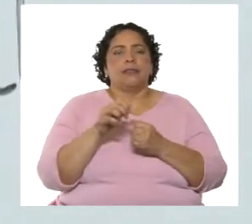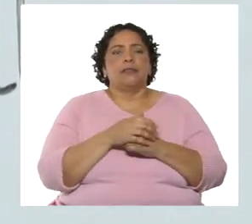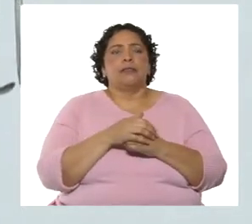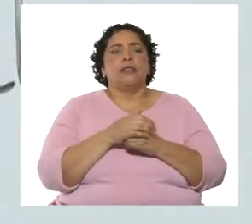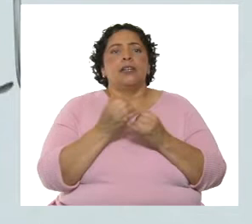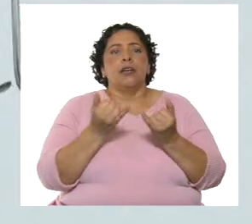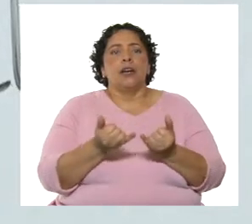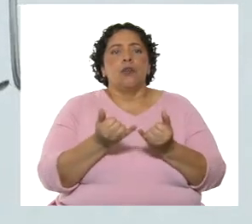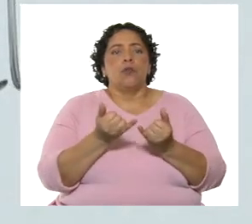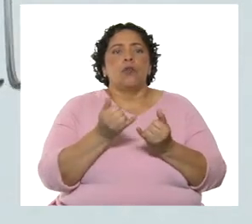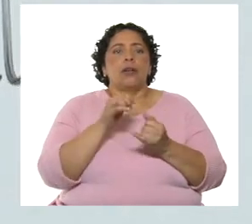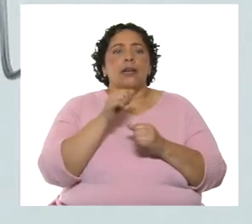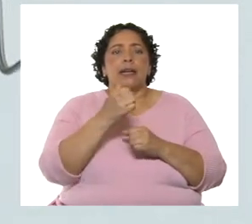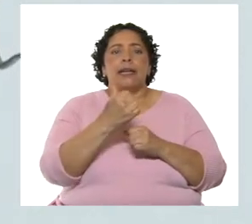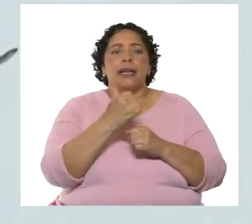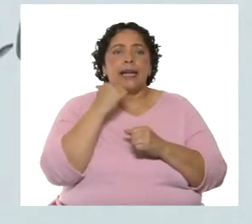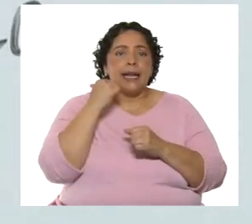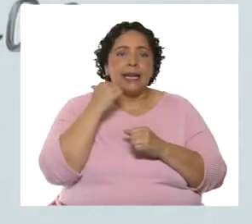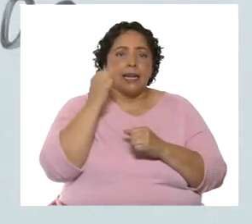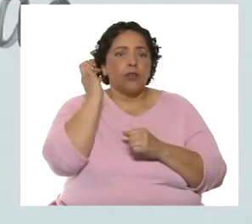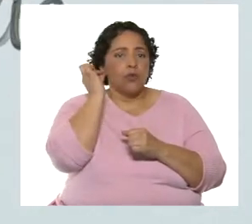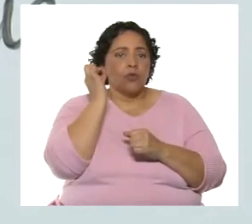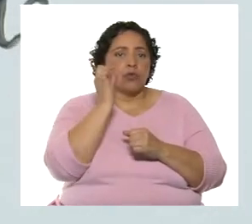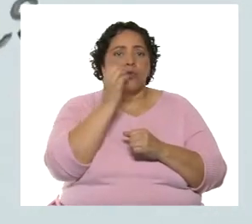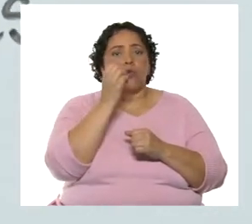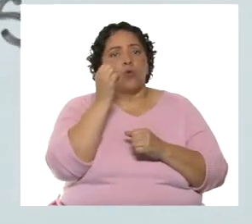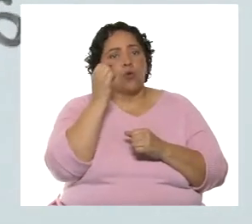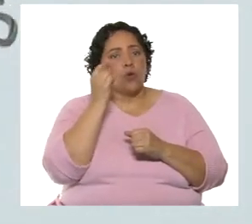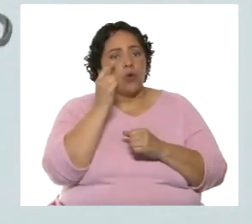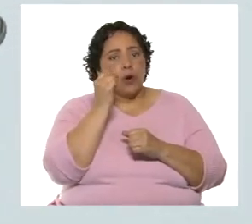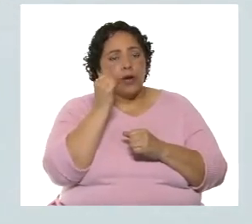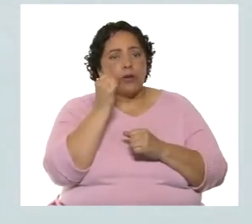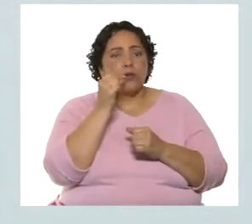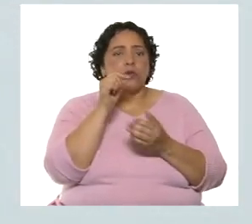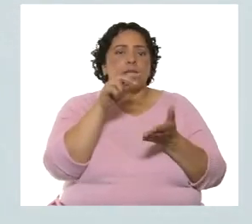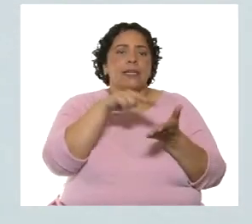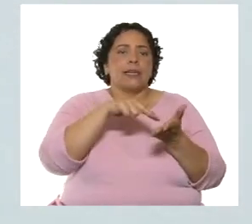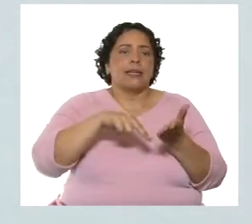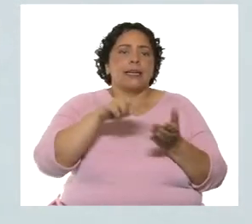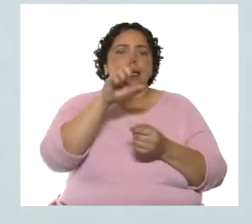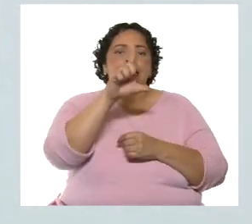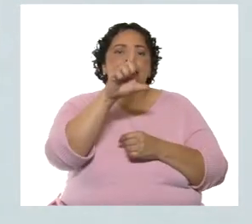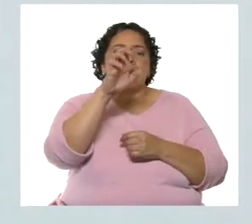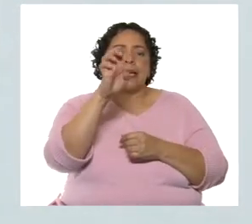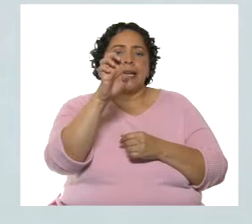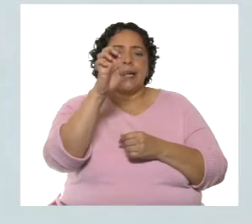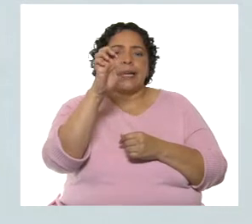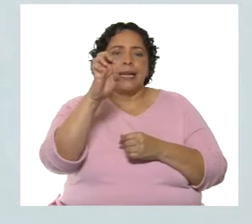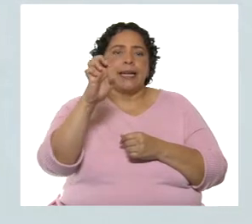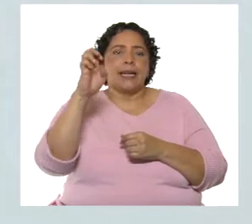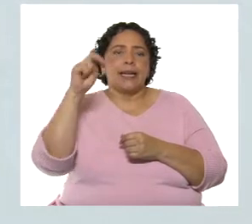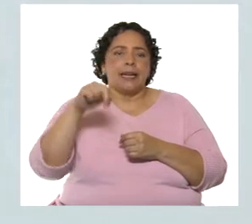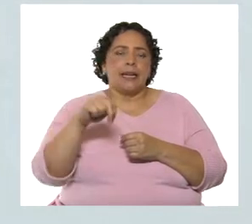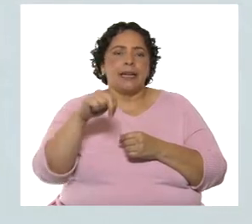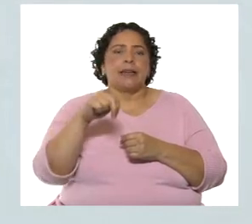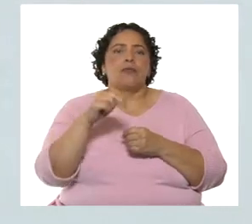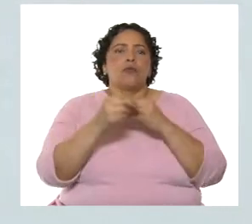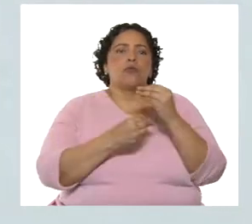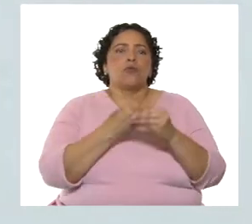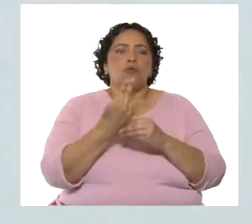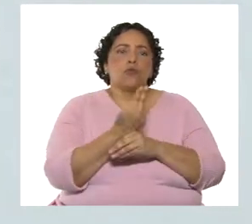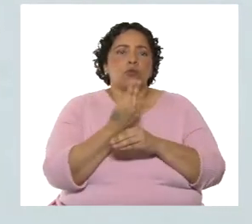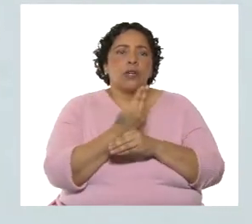plural, serían ellos o ellas leen. Allí entonces estamos conjugando los verbos usando los